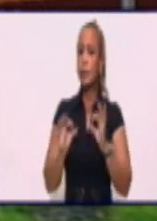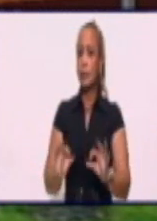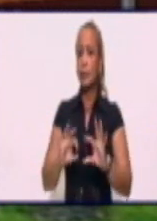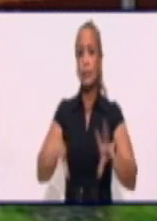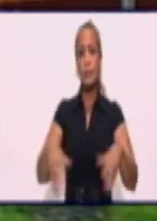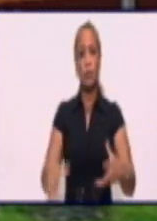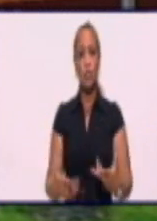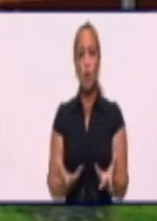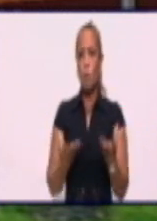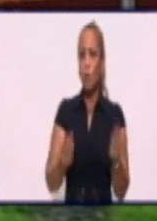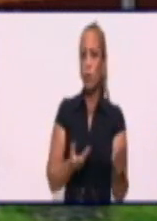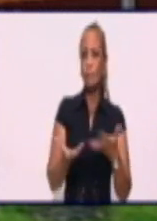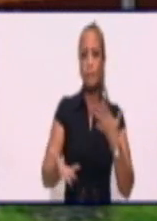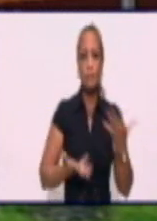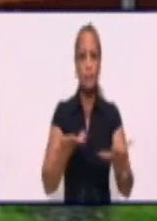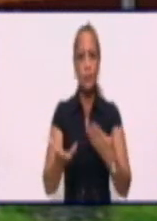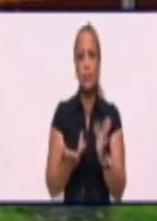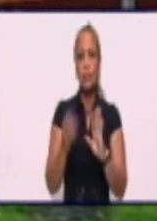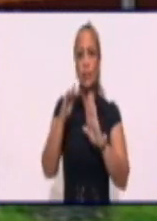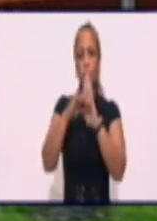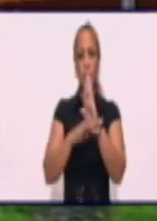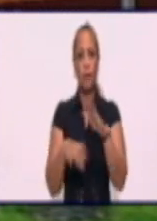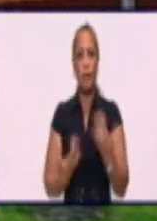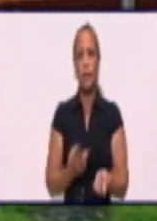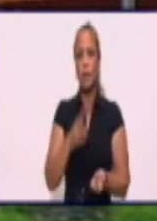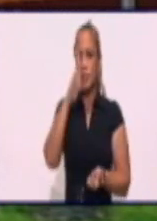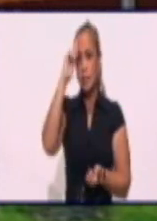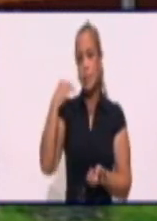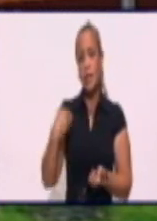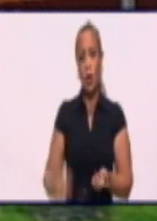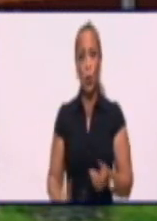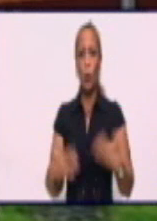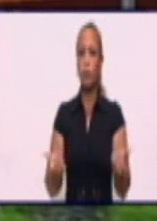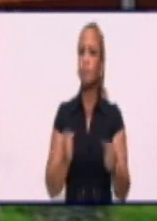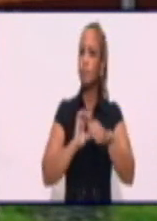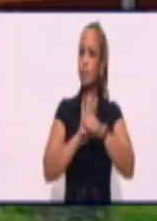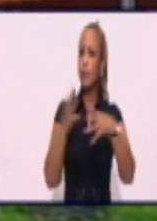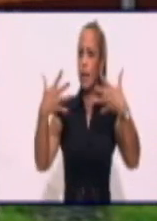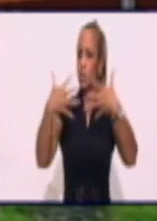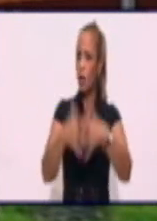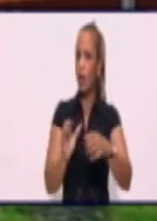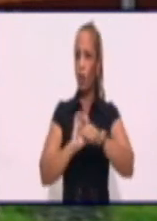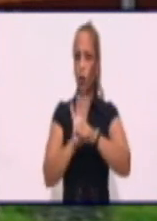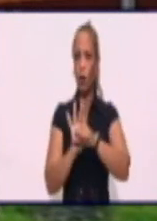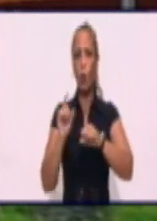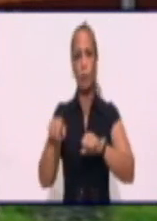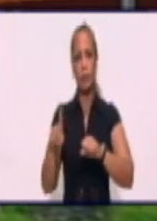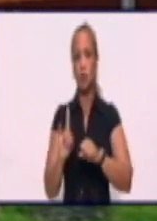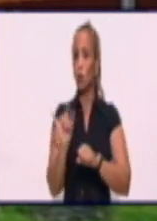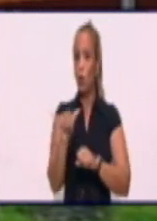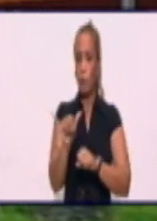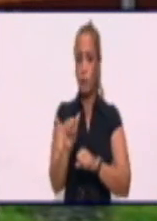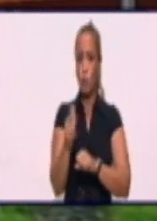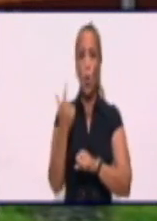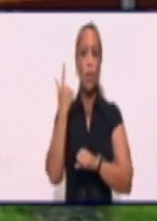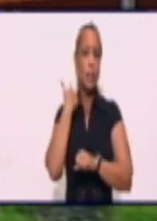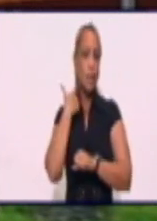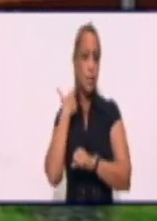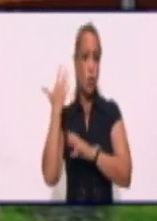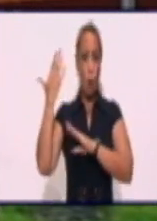muy dinámica. Los protocolos de salud referidos a la COVID hoy no son los mismos de hace un año, mucho menos los de